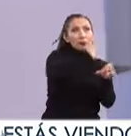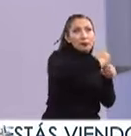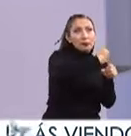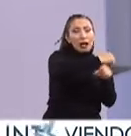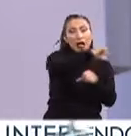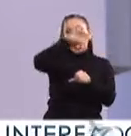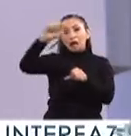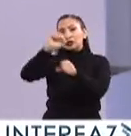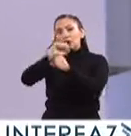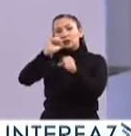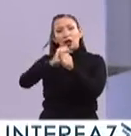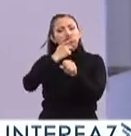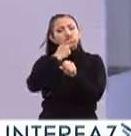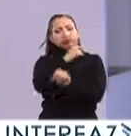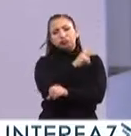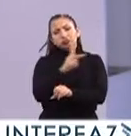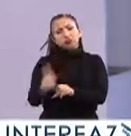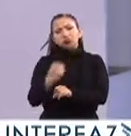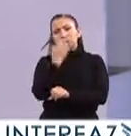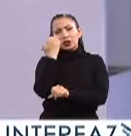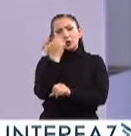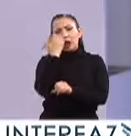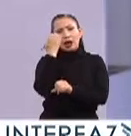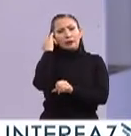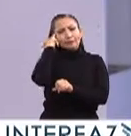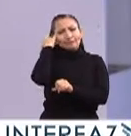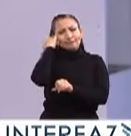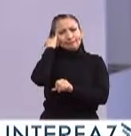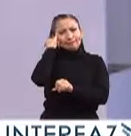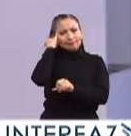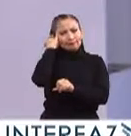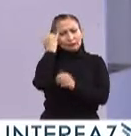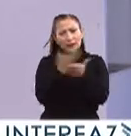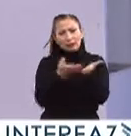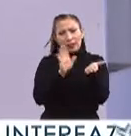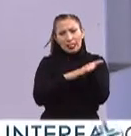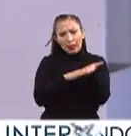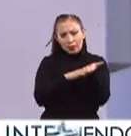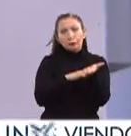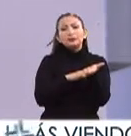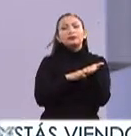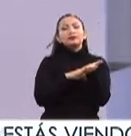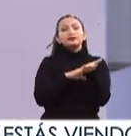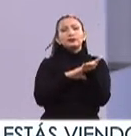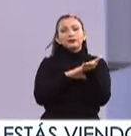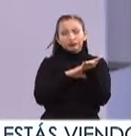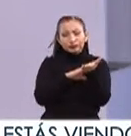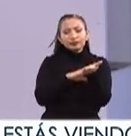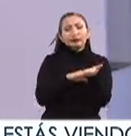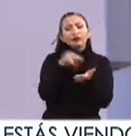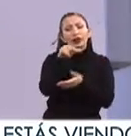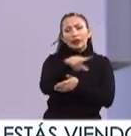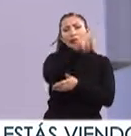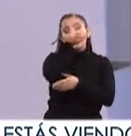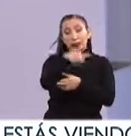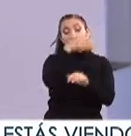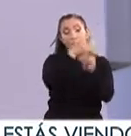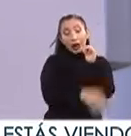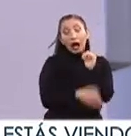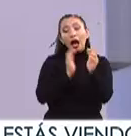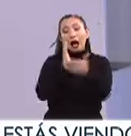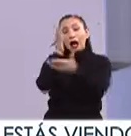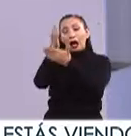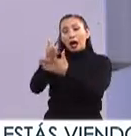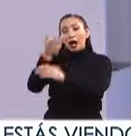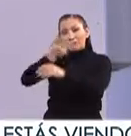la secundaria era como escuelas bilingües, en este caso, y ya después de eso, ya en